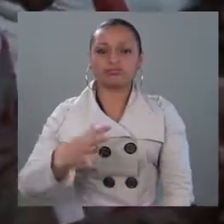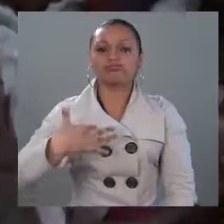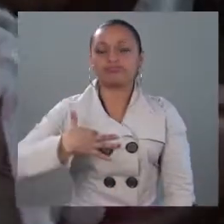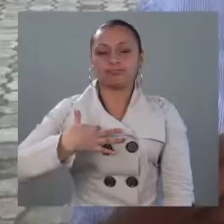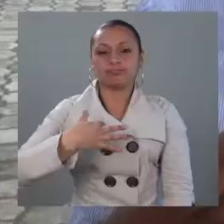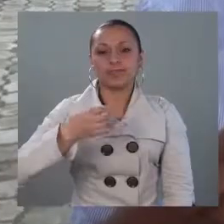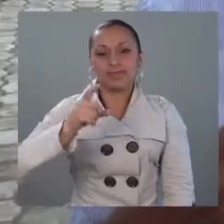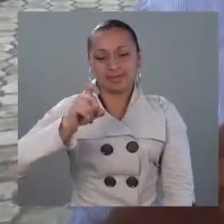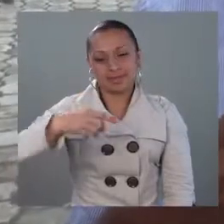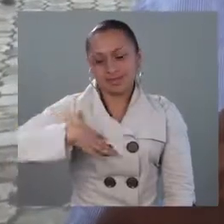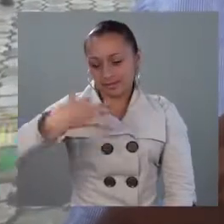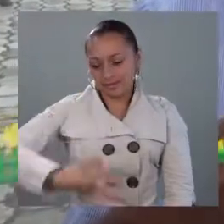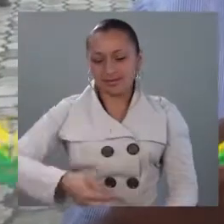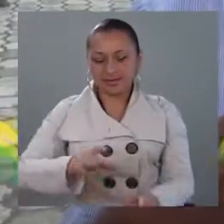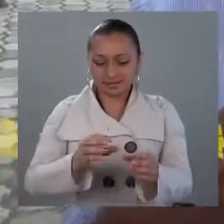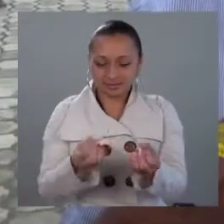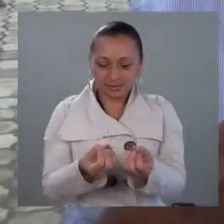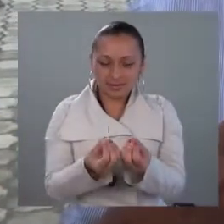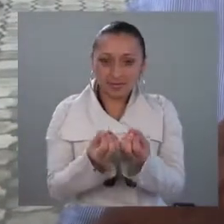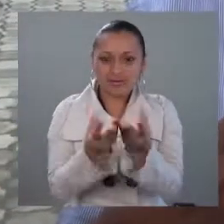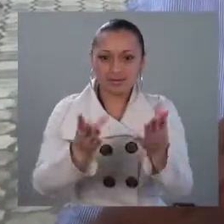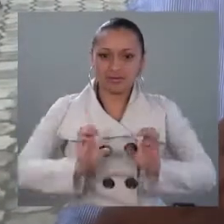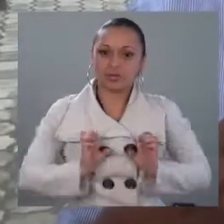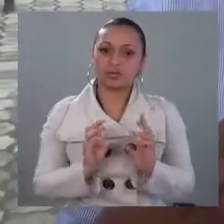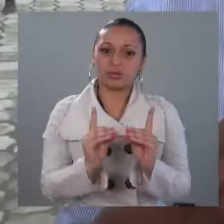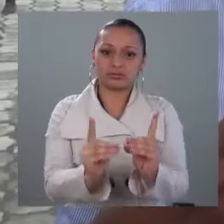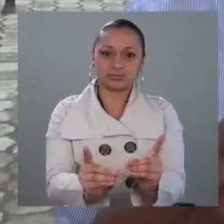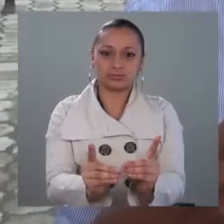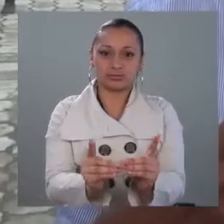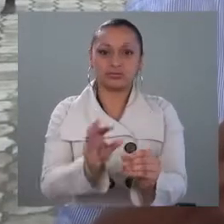con educación. Un Pacífico